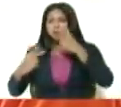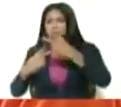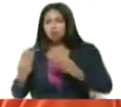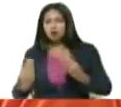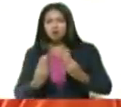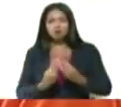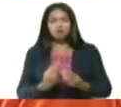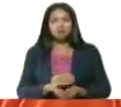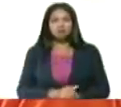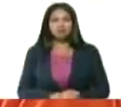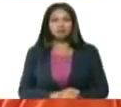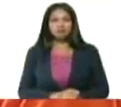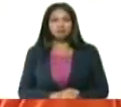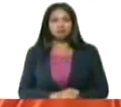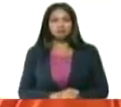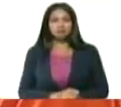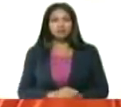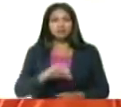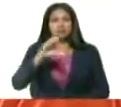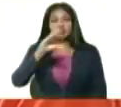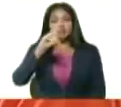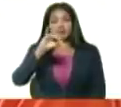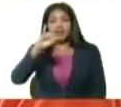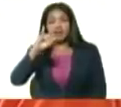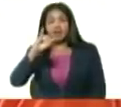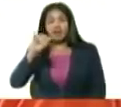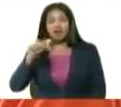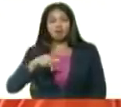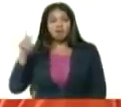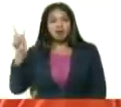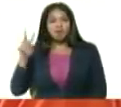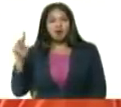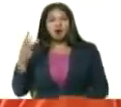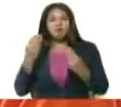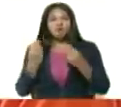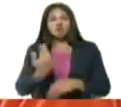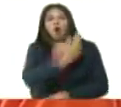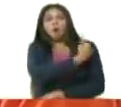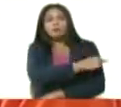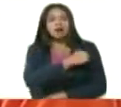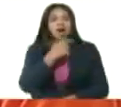las, los CDE de Venezuela y muchos hospitales,